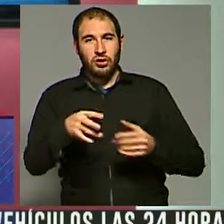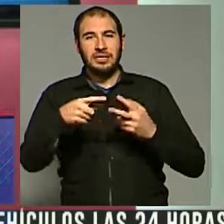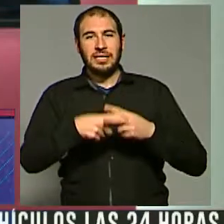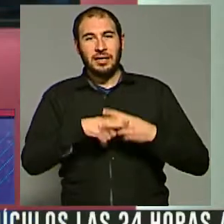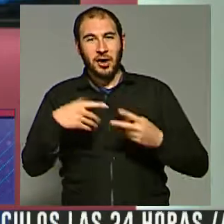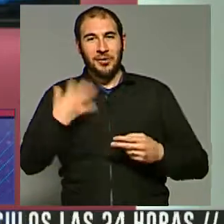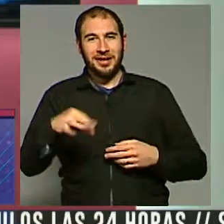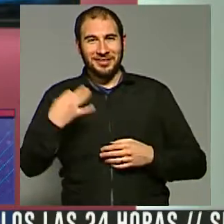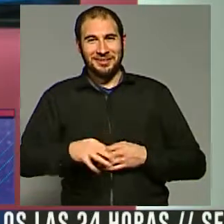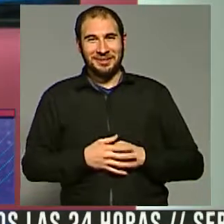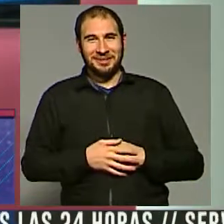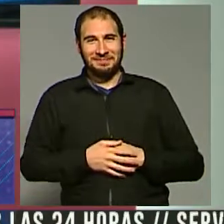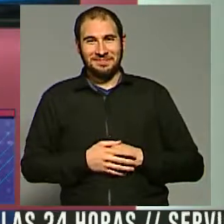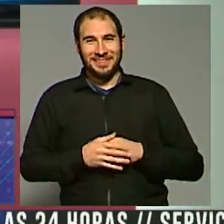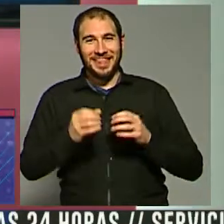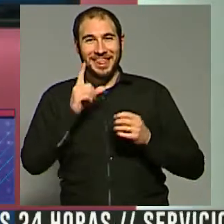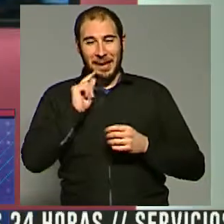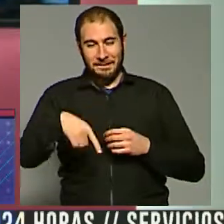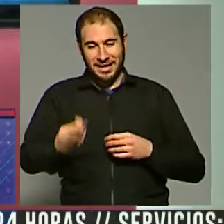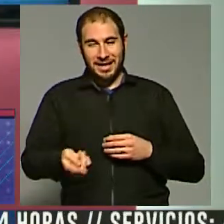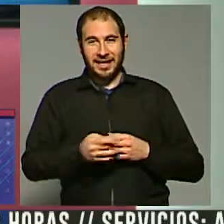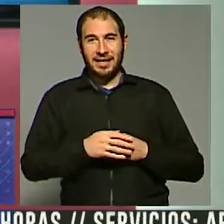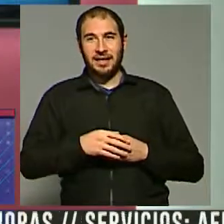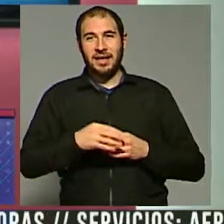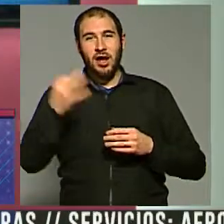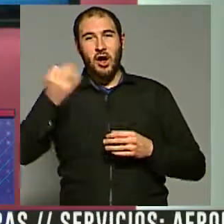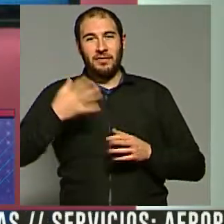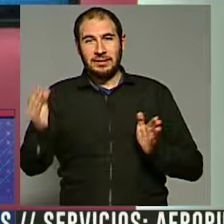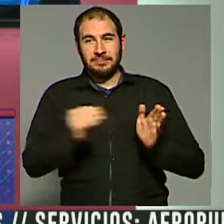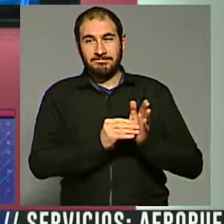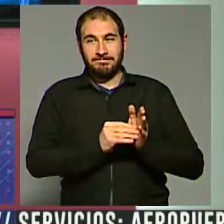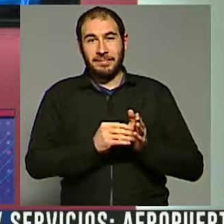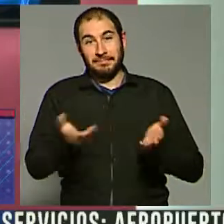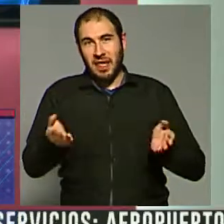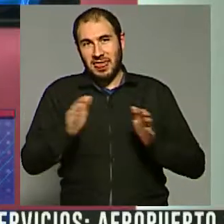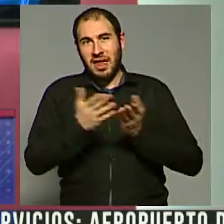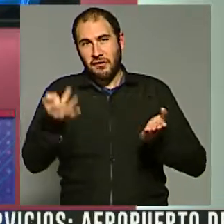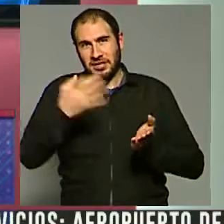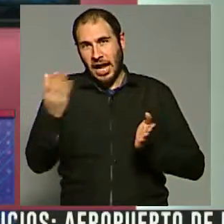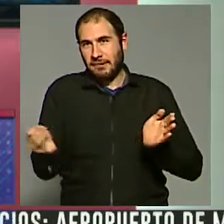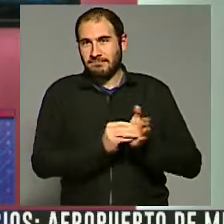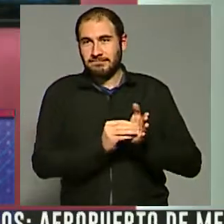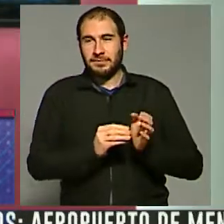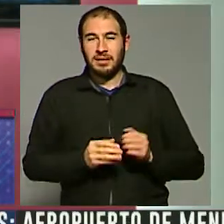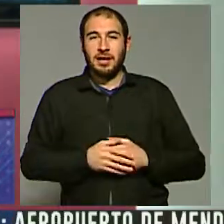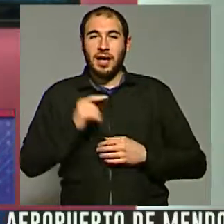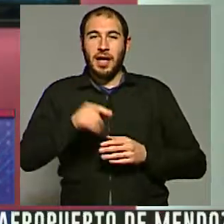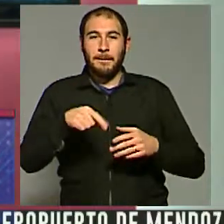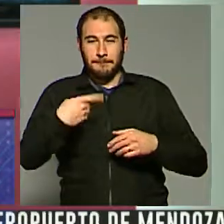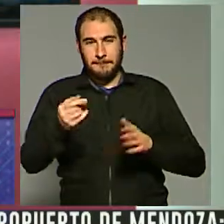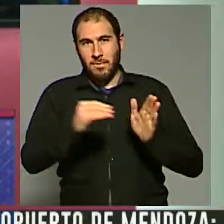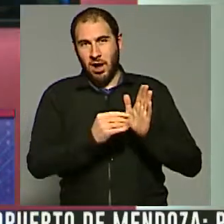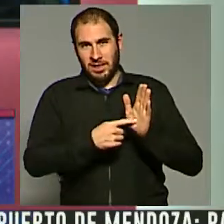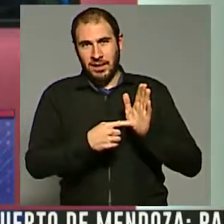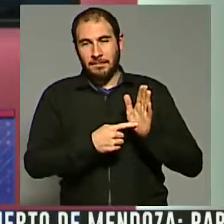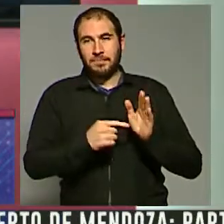técnica obligatoria que a partir del día de mañana y su oficialización en, valga la redundancia, en el boletín oficial que va a ser publicado allí,